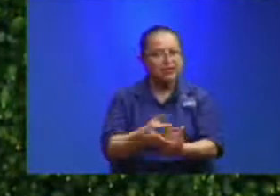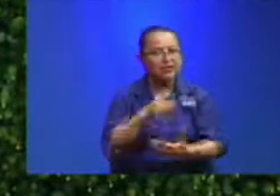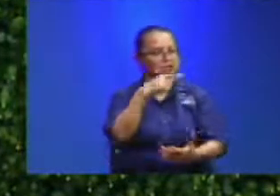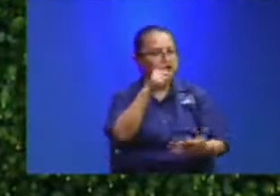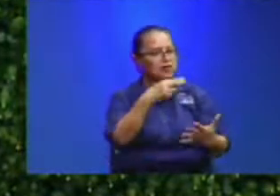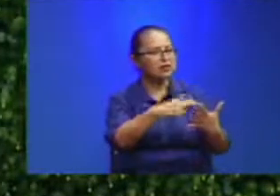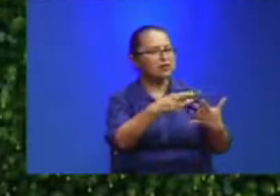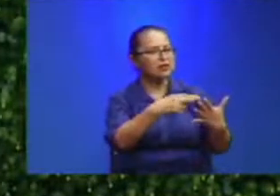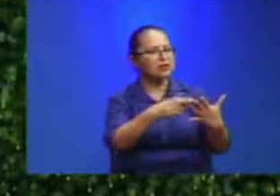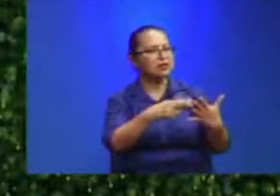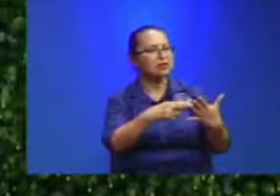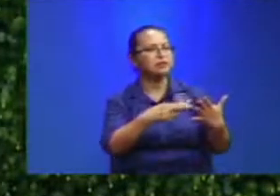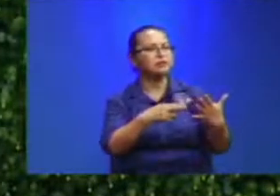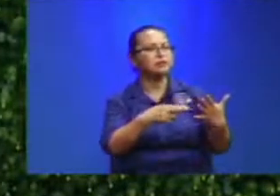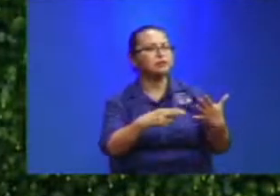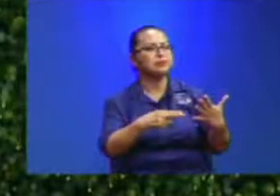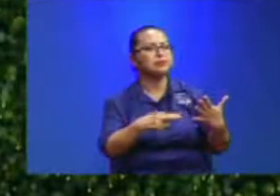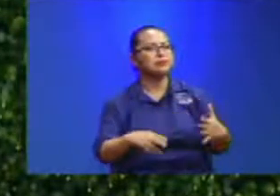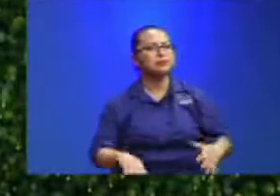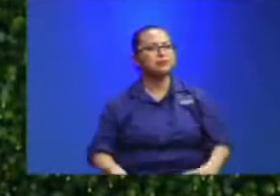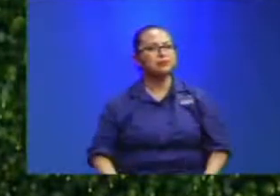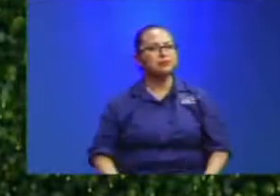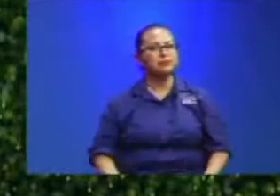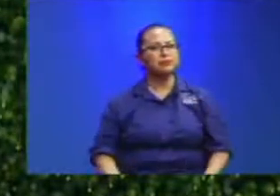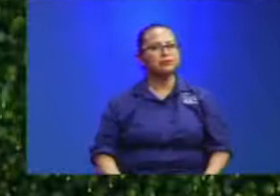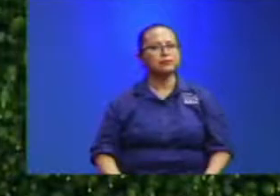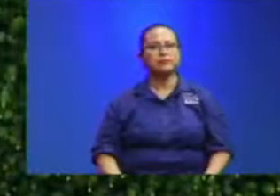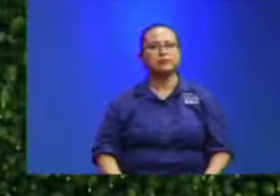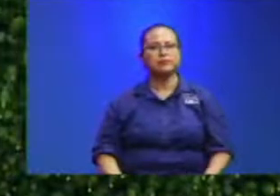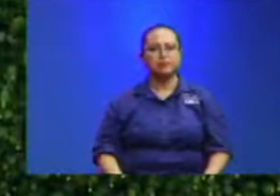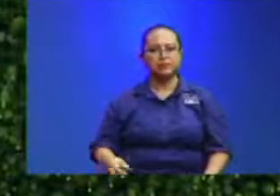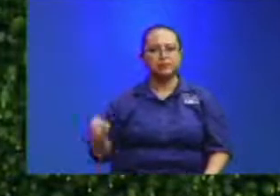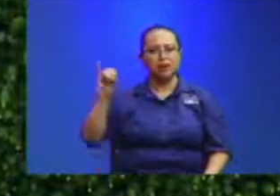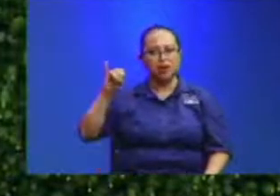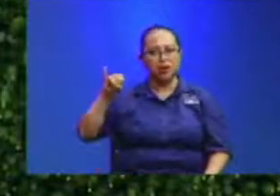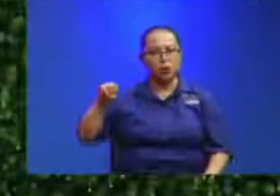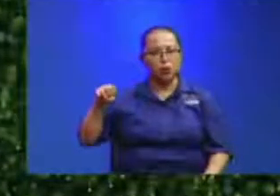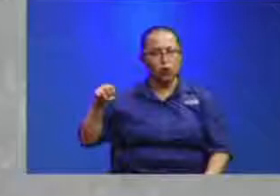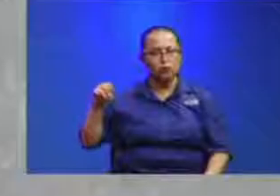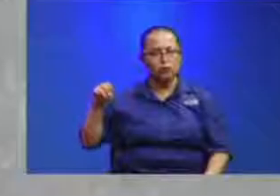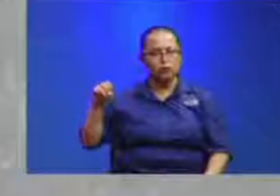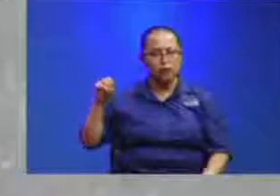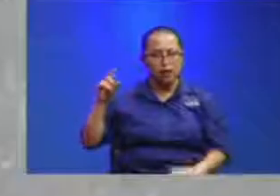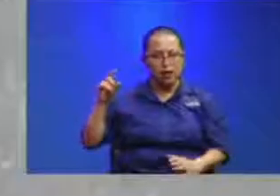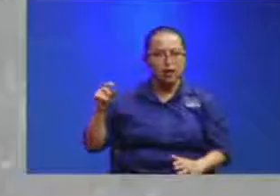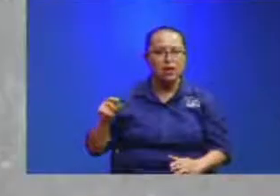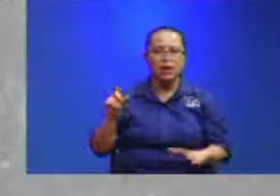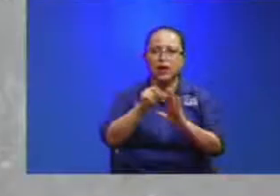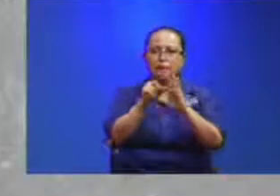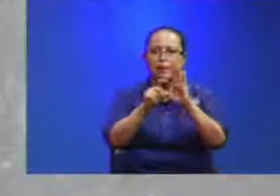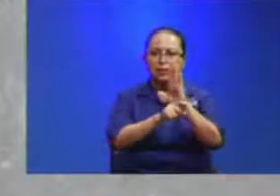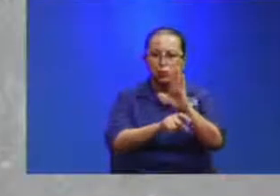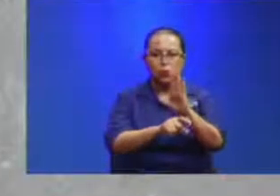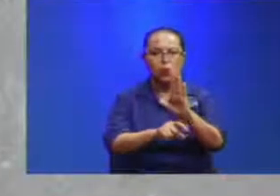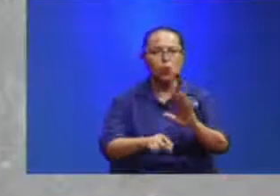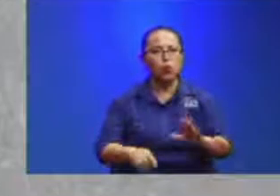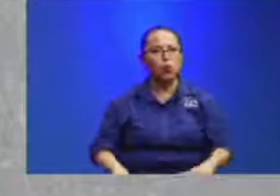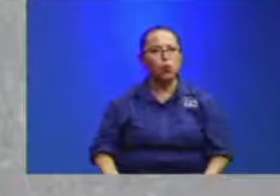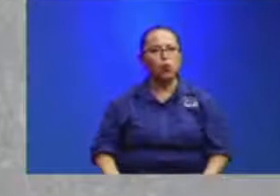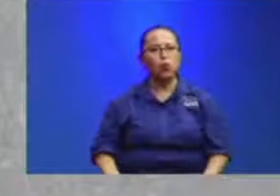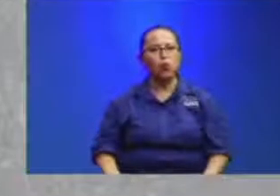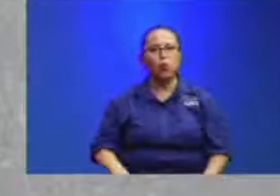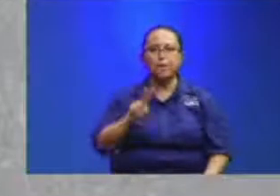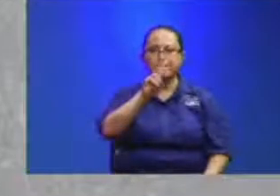josué según esta versión félix torres amat josué capítulo 23 versos 13 pero no haberme equivocado